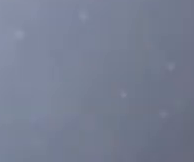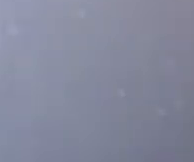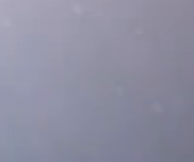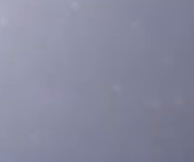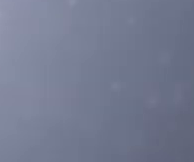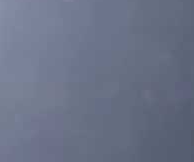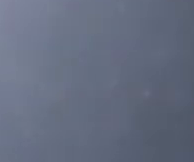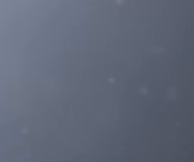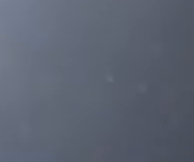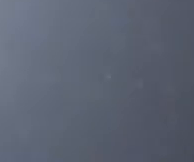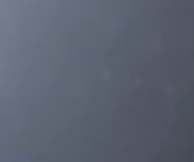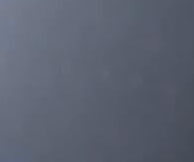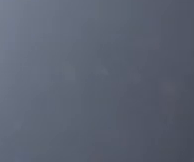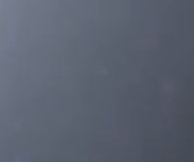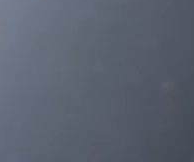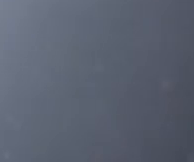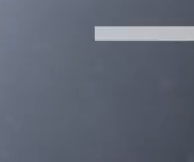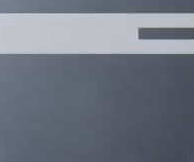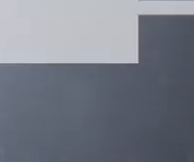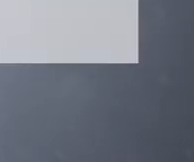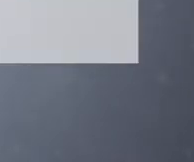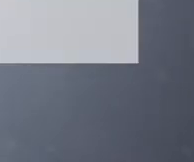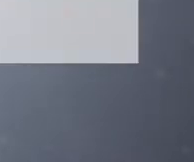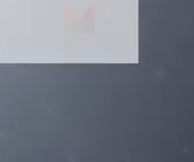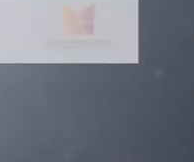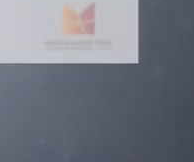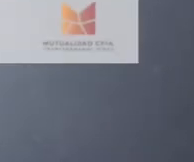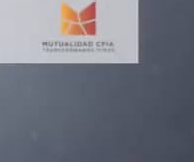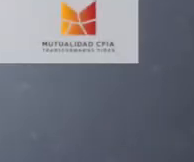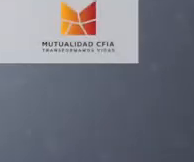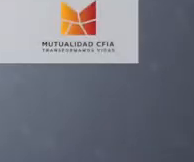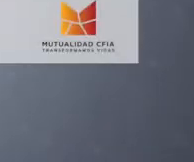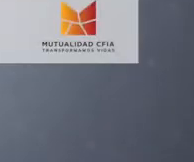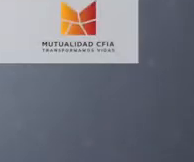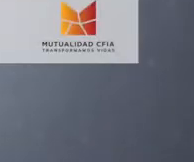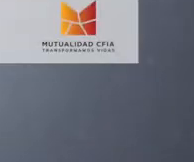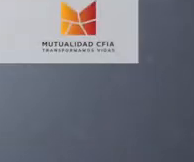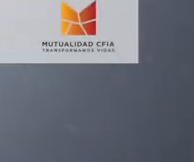importa. Voto Costa Rica 2022, un evento del CEFIA.